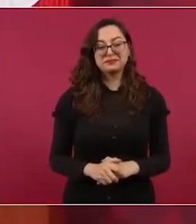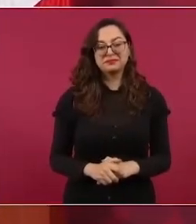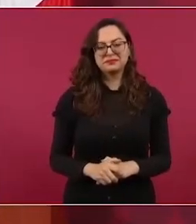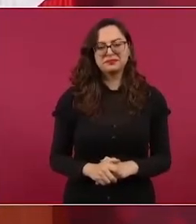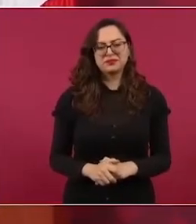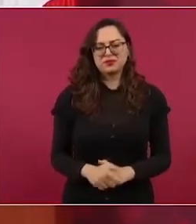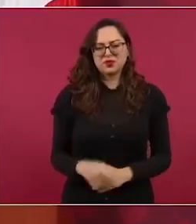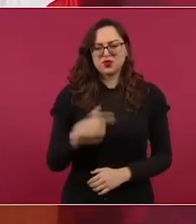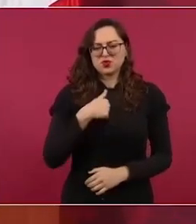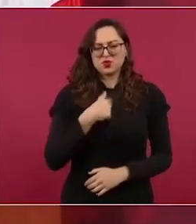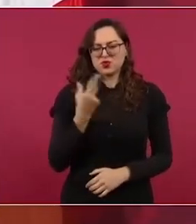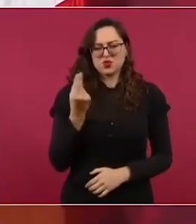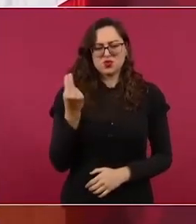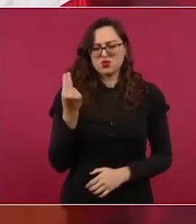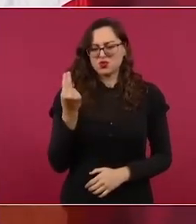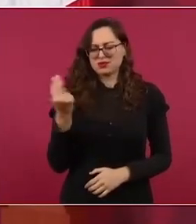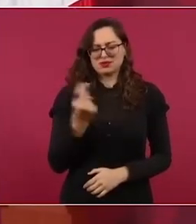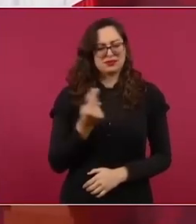No hace falta